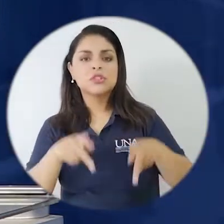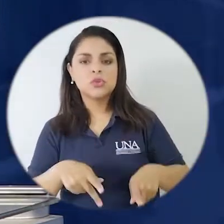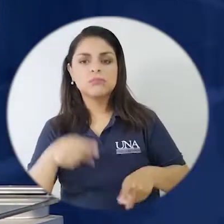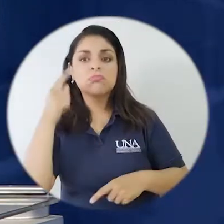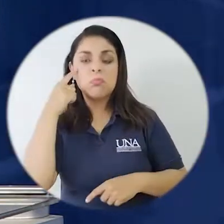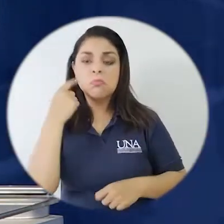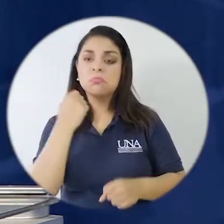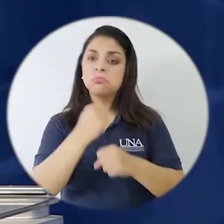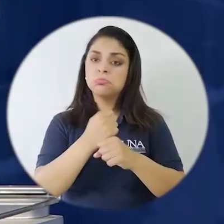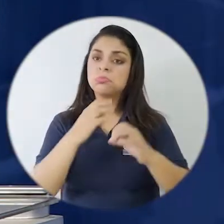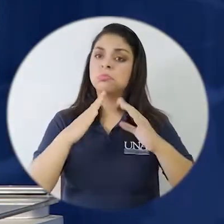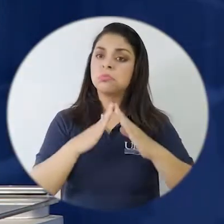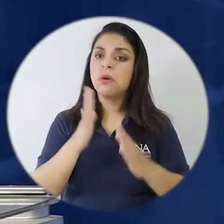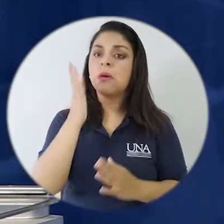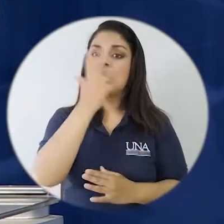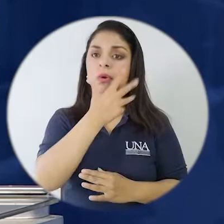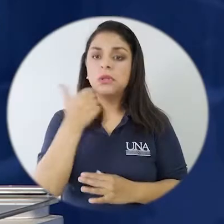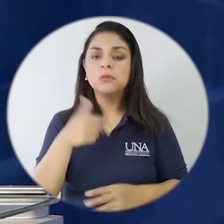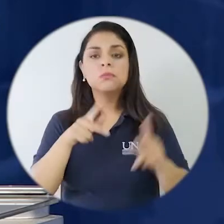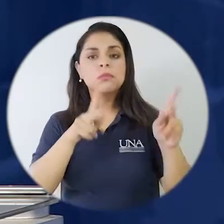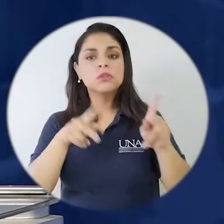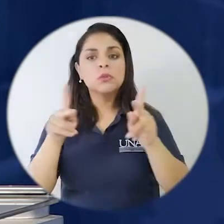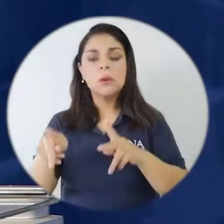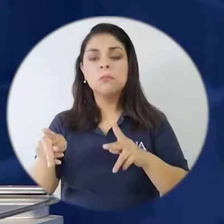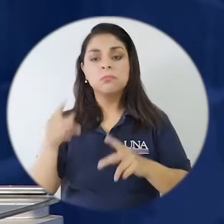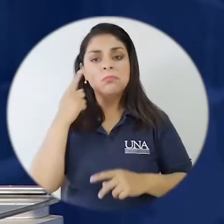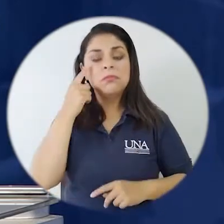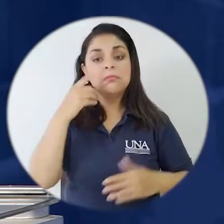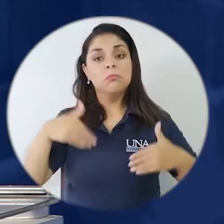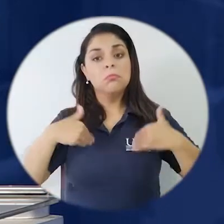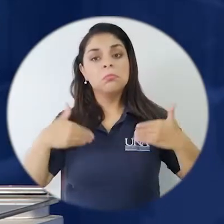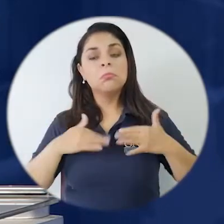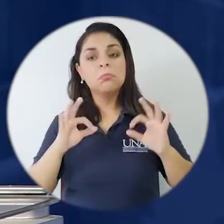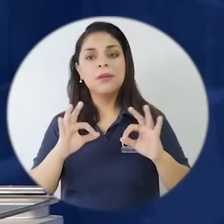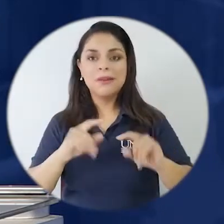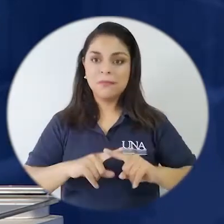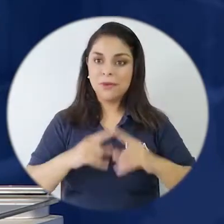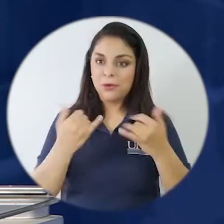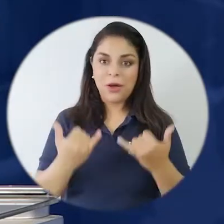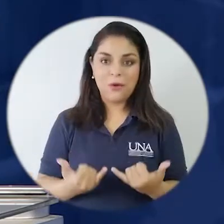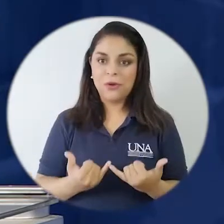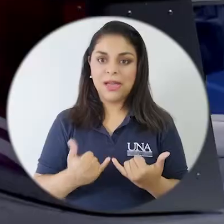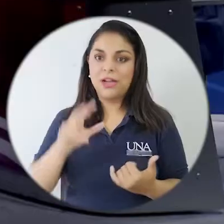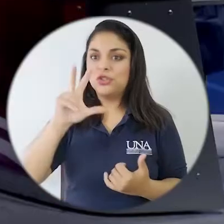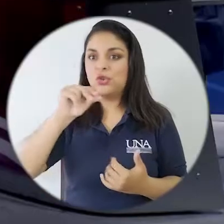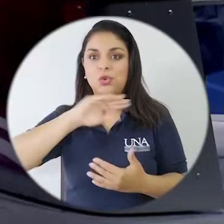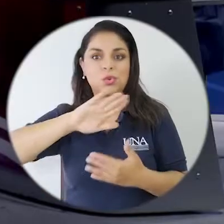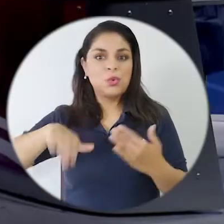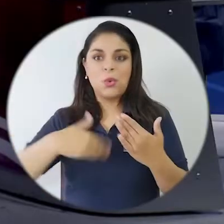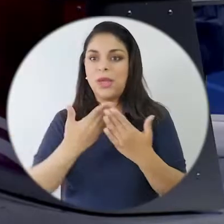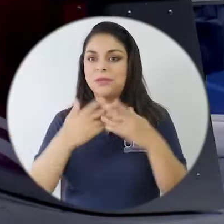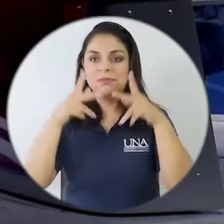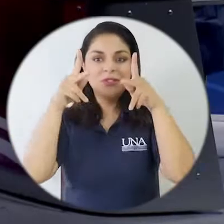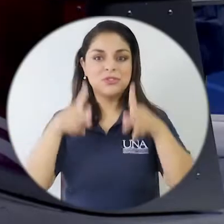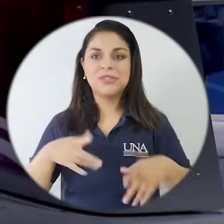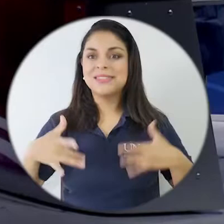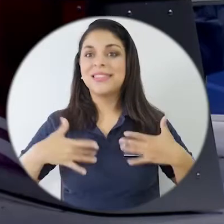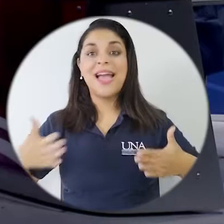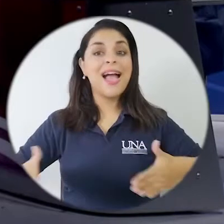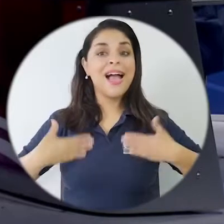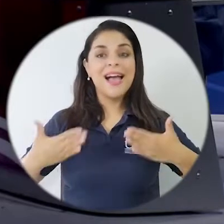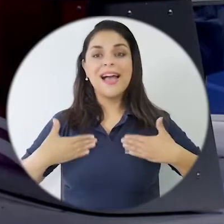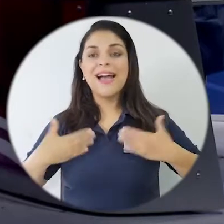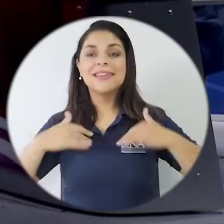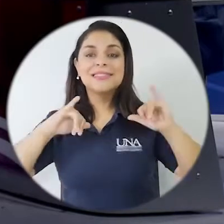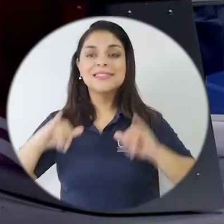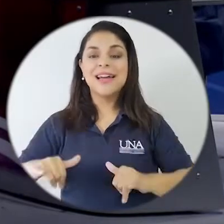suena interesante, qué bonito". Había gente que ya lo estaba aplicando y estaba contenta. Pero hoy por hoy no podemos asegurar que todo el